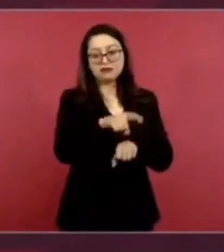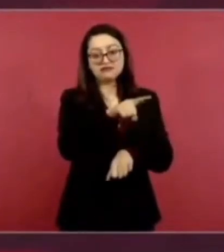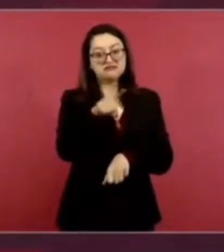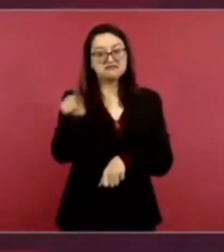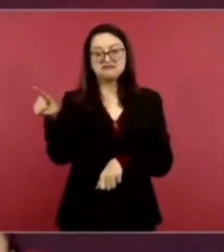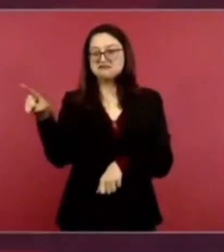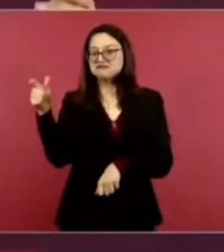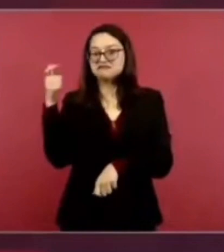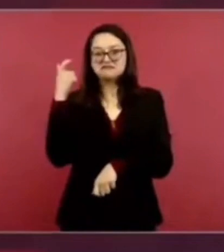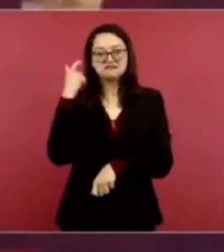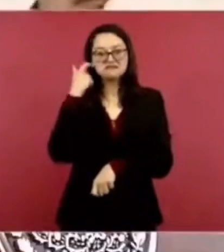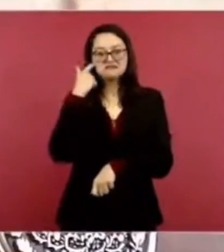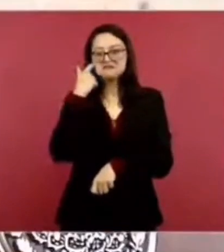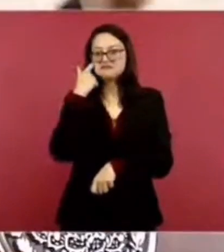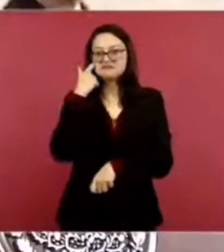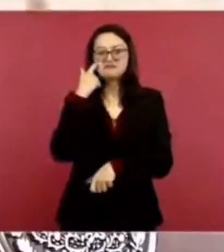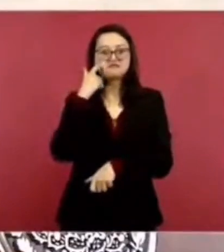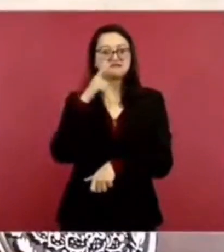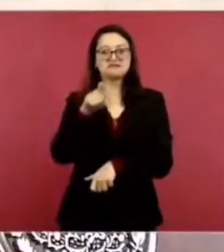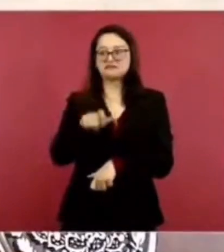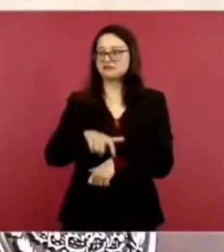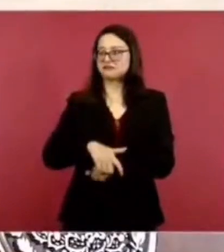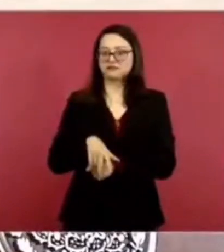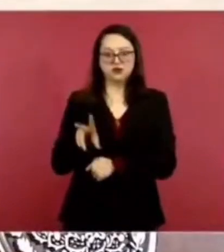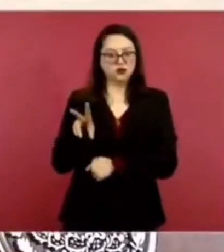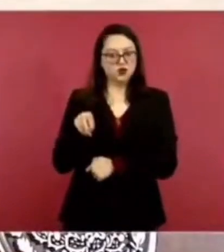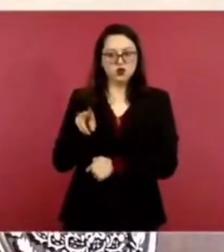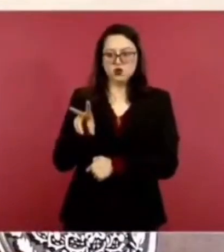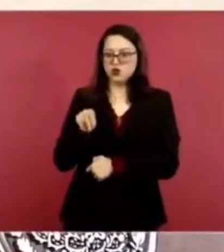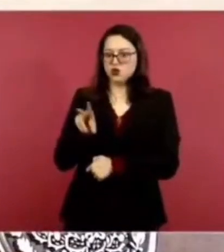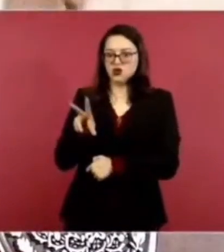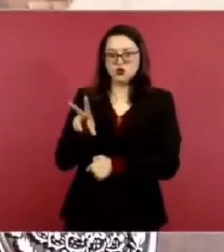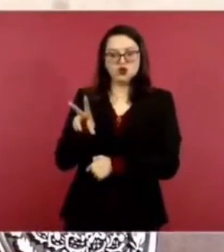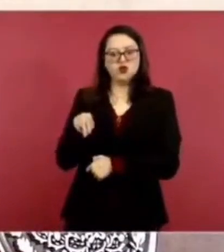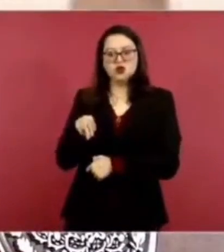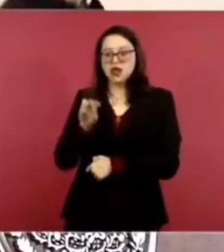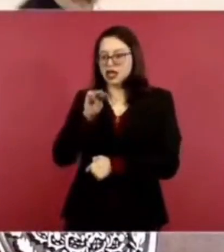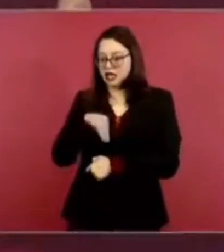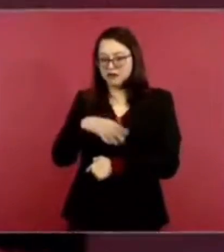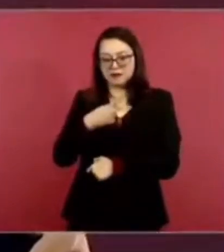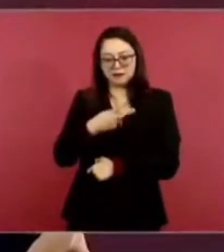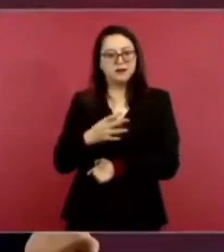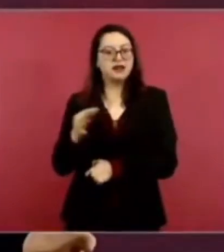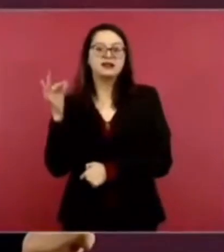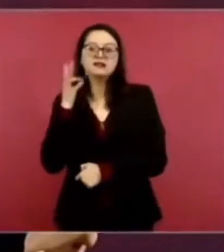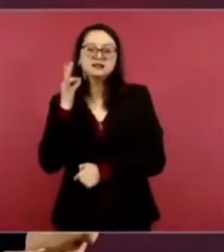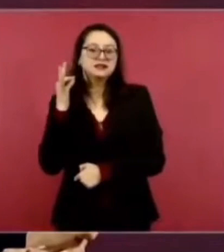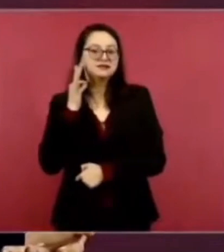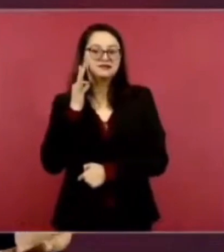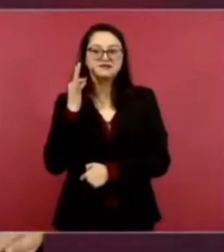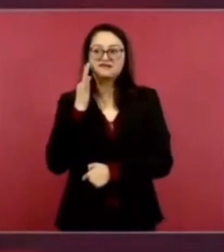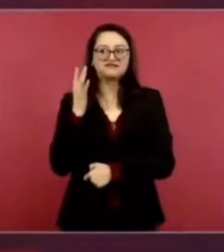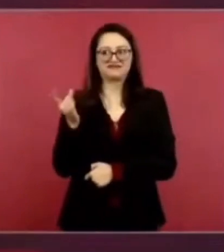fiscalía incluido el fiscal no estaban de